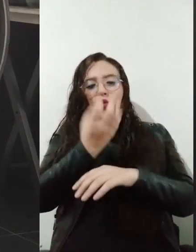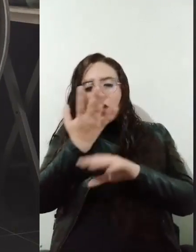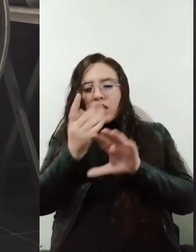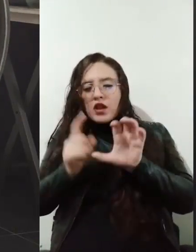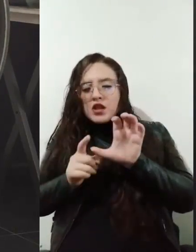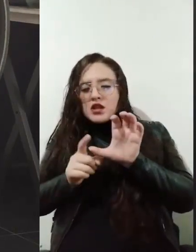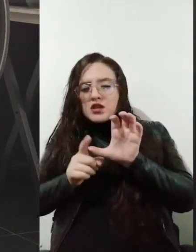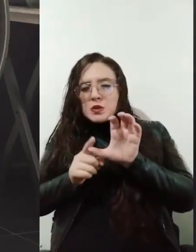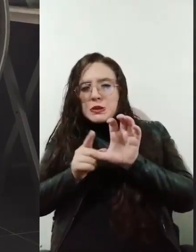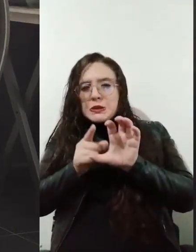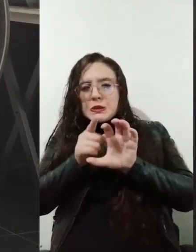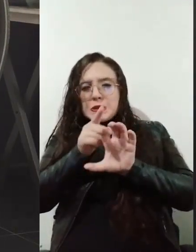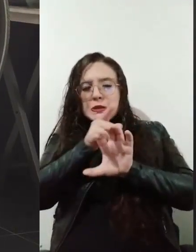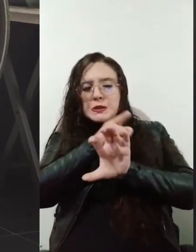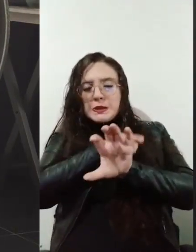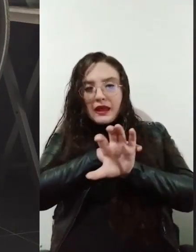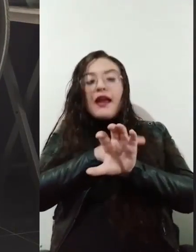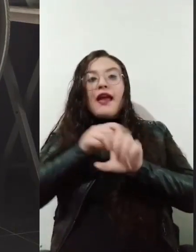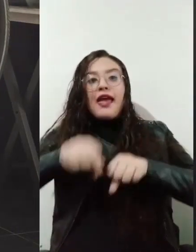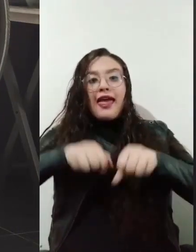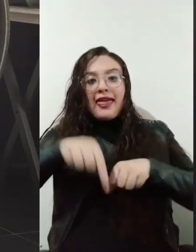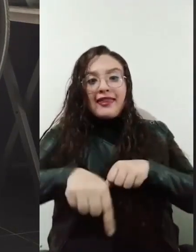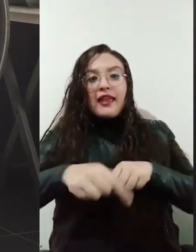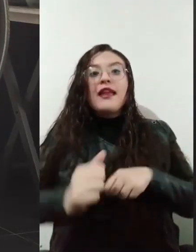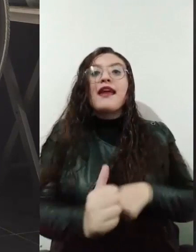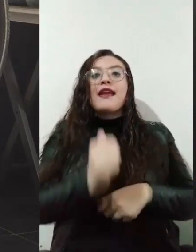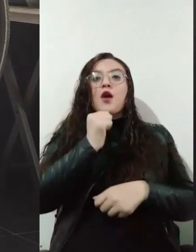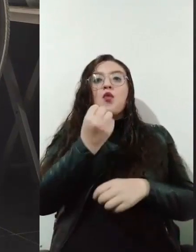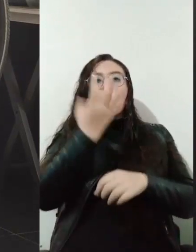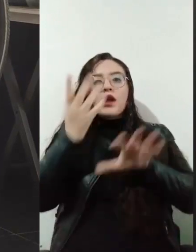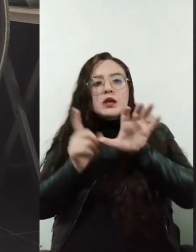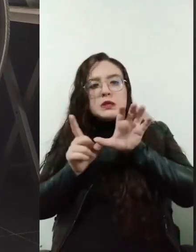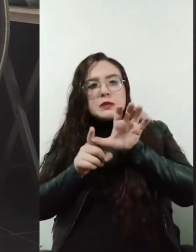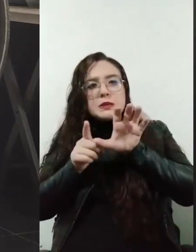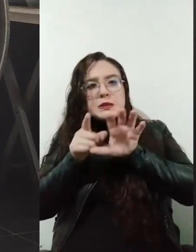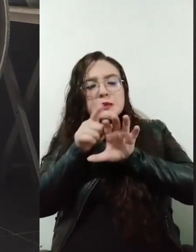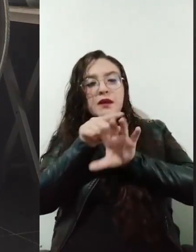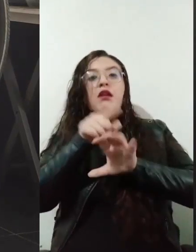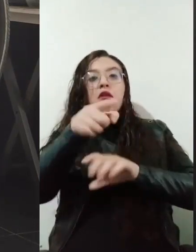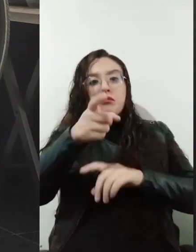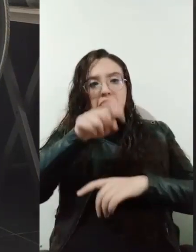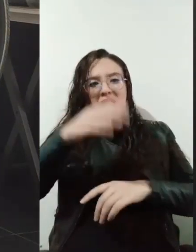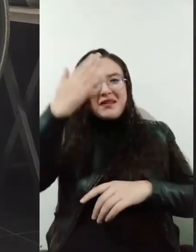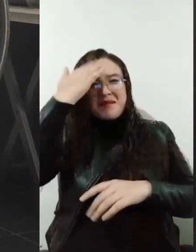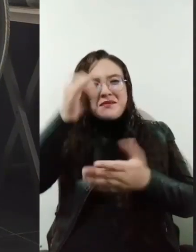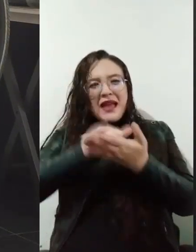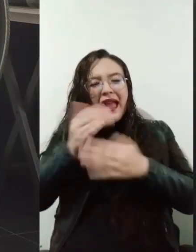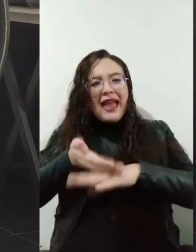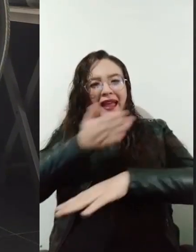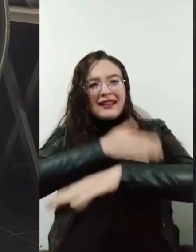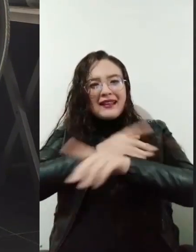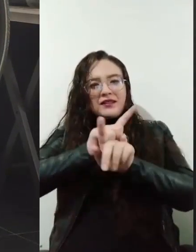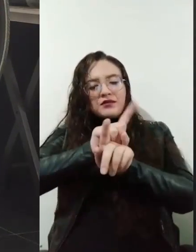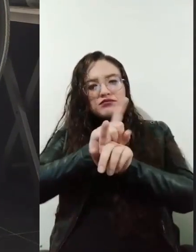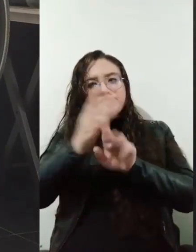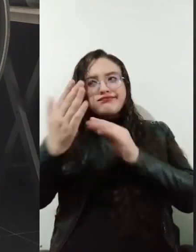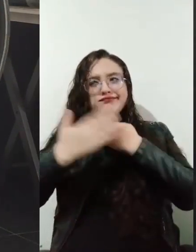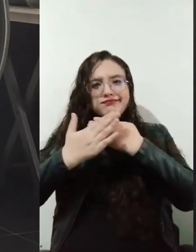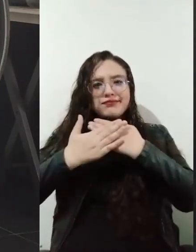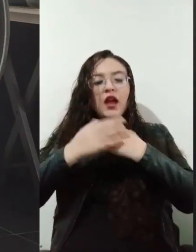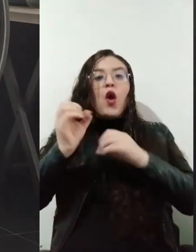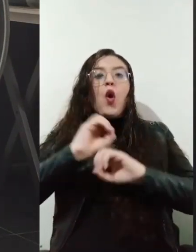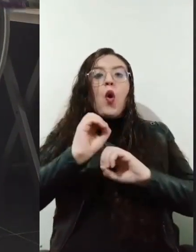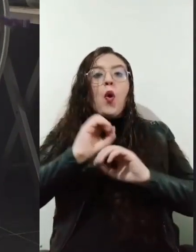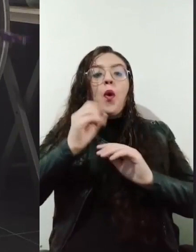hacer primero, es contar cuántos dientes tiene el piñón delantero y cuántos dientes tiene el piñón trasero. Pueden utilizar las mismas